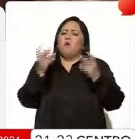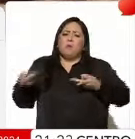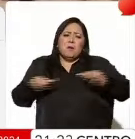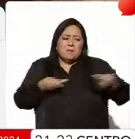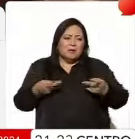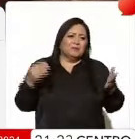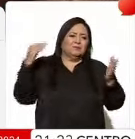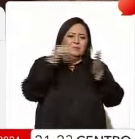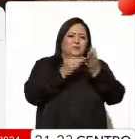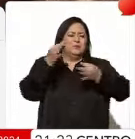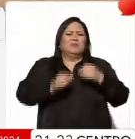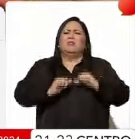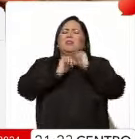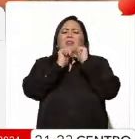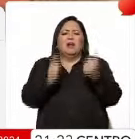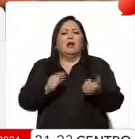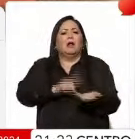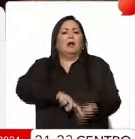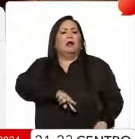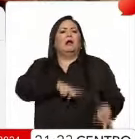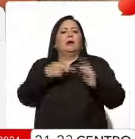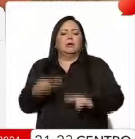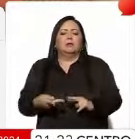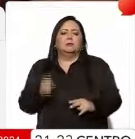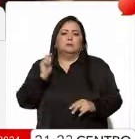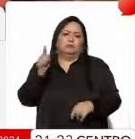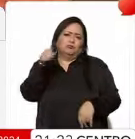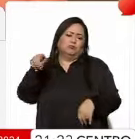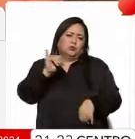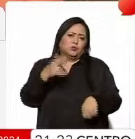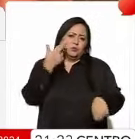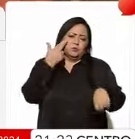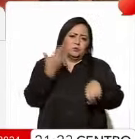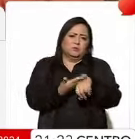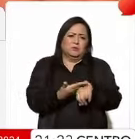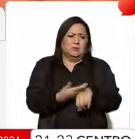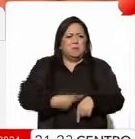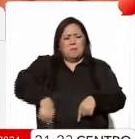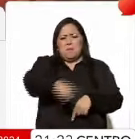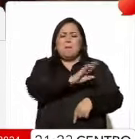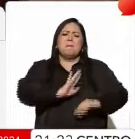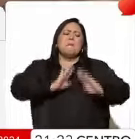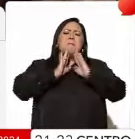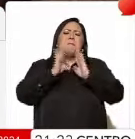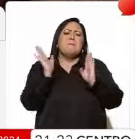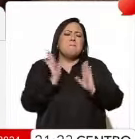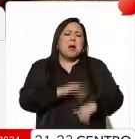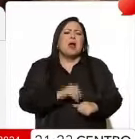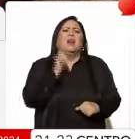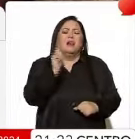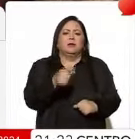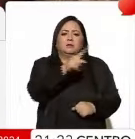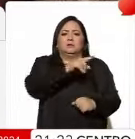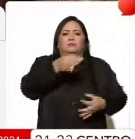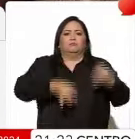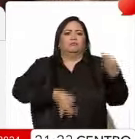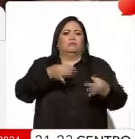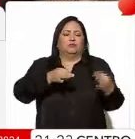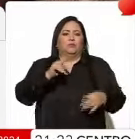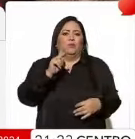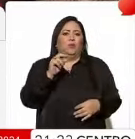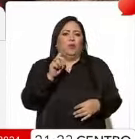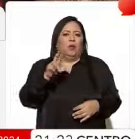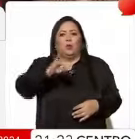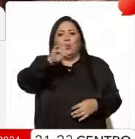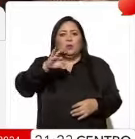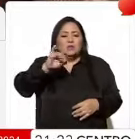al Poder Judicial. Por el contrario, son corresponsables del pésimo ejercicio del poder que ha hecho este poder, válgame la redundancia, el